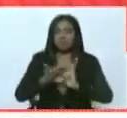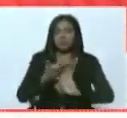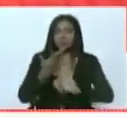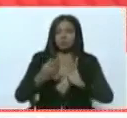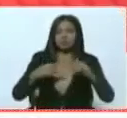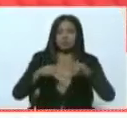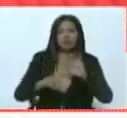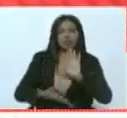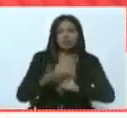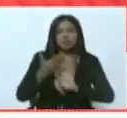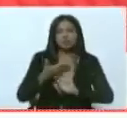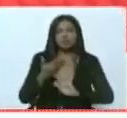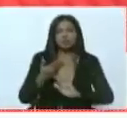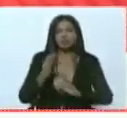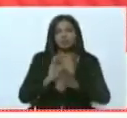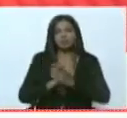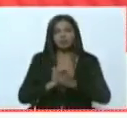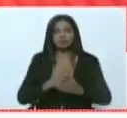Muy importante, compañero.